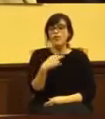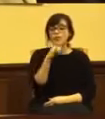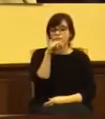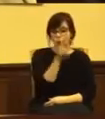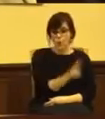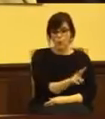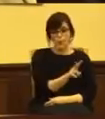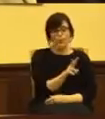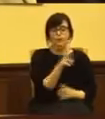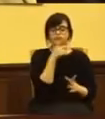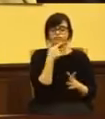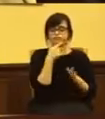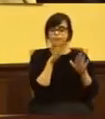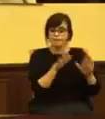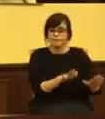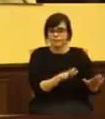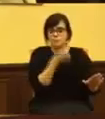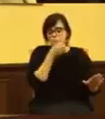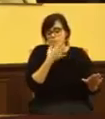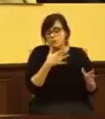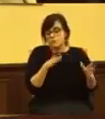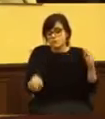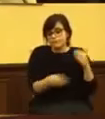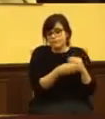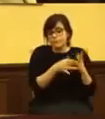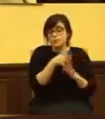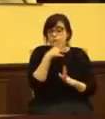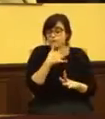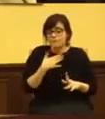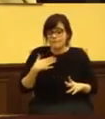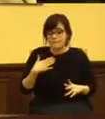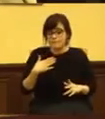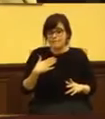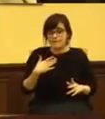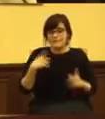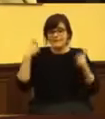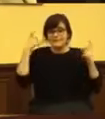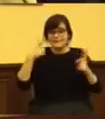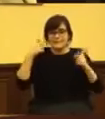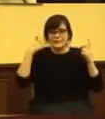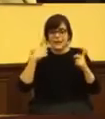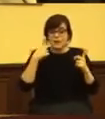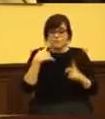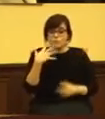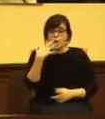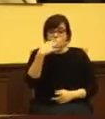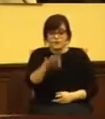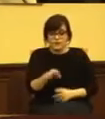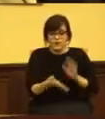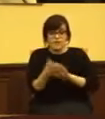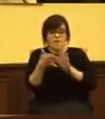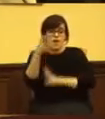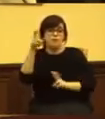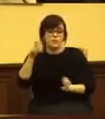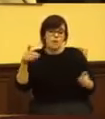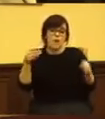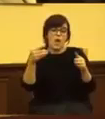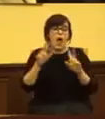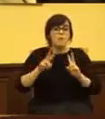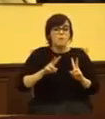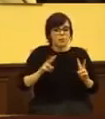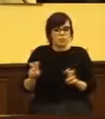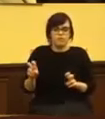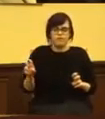Unida. Creo que hay que poner en valor el ser posible, el que sea posible que desde un desacuerdo